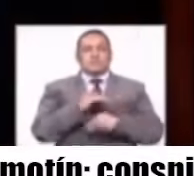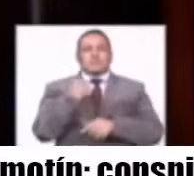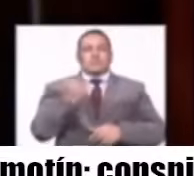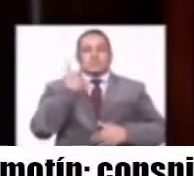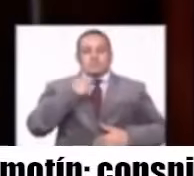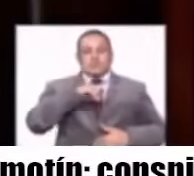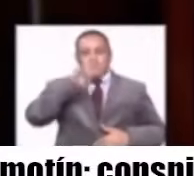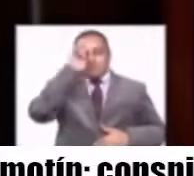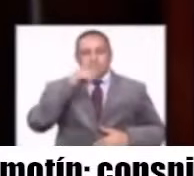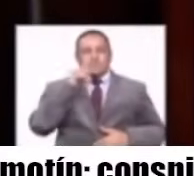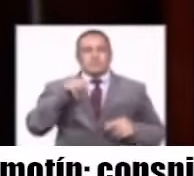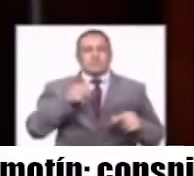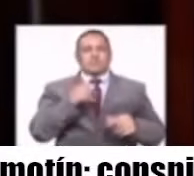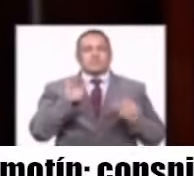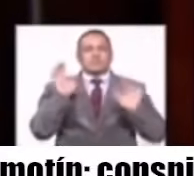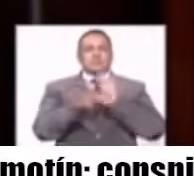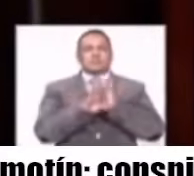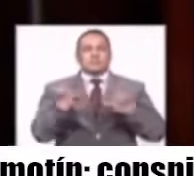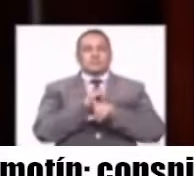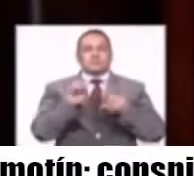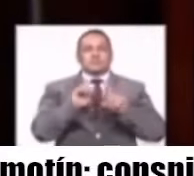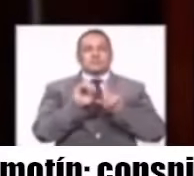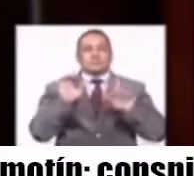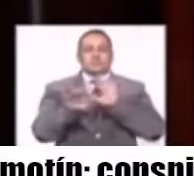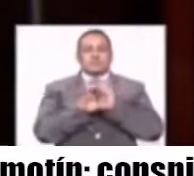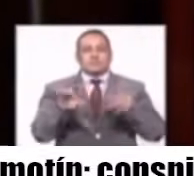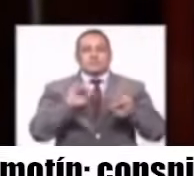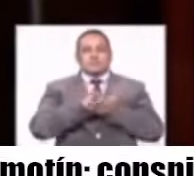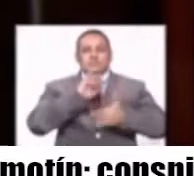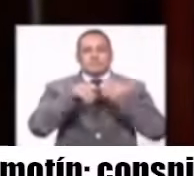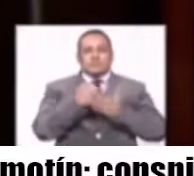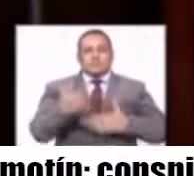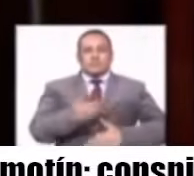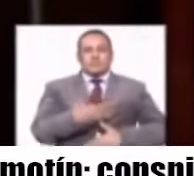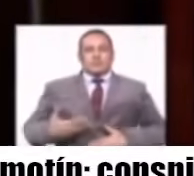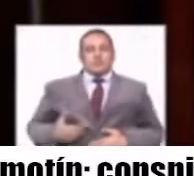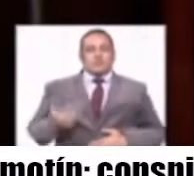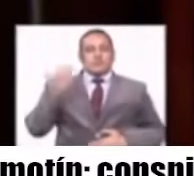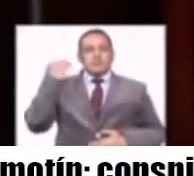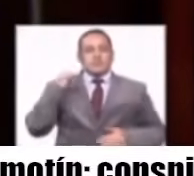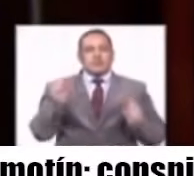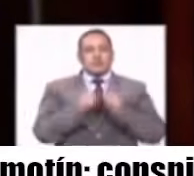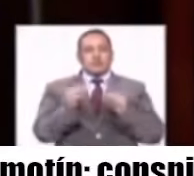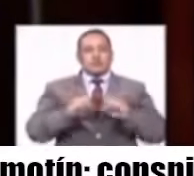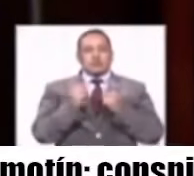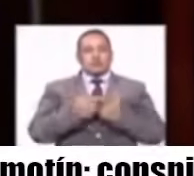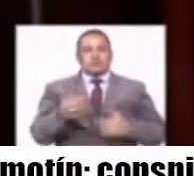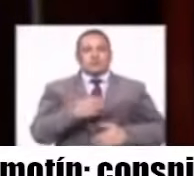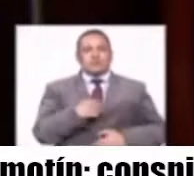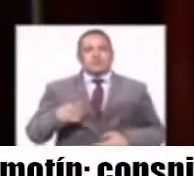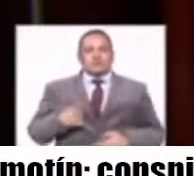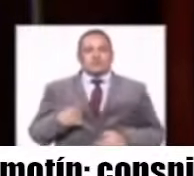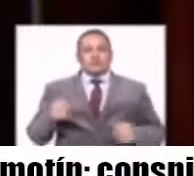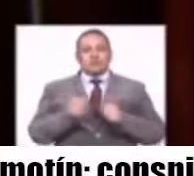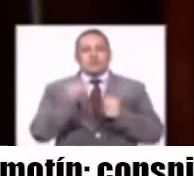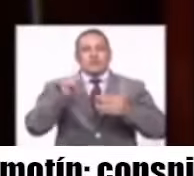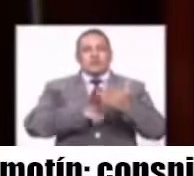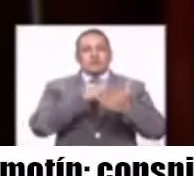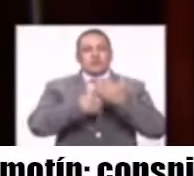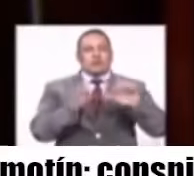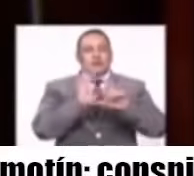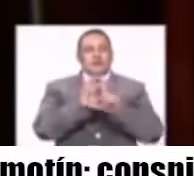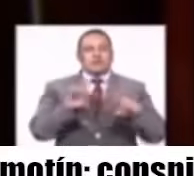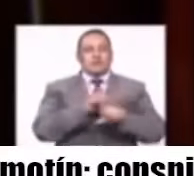nación. Esto no lo ha hecho el señor Aníbal Torres, presidente entonces del Consejo de Ministros. Vulneró